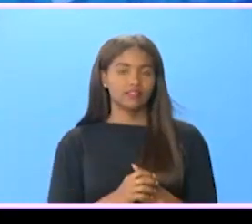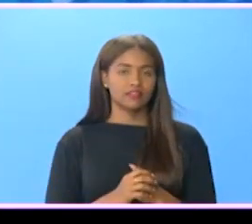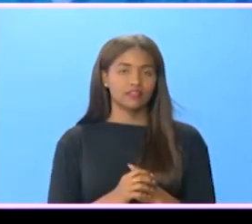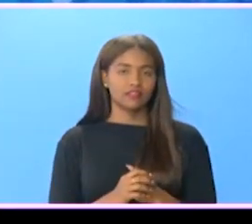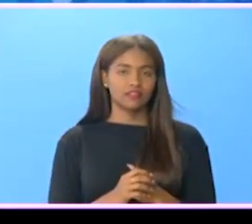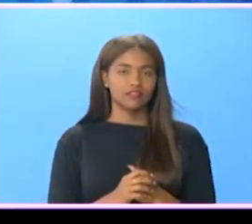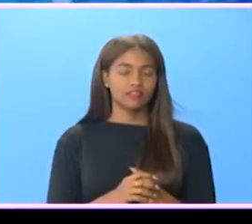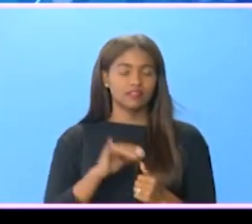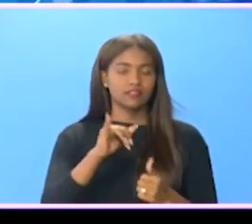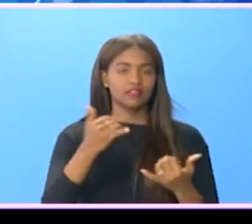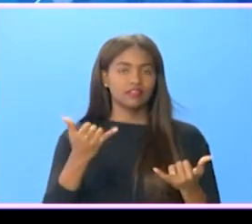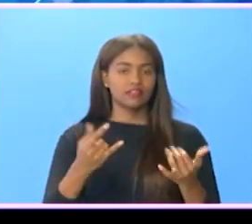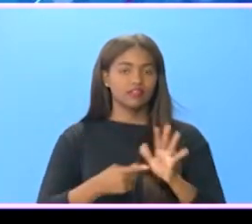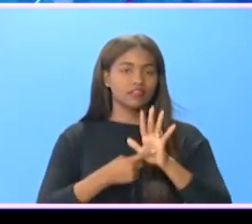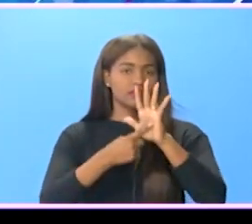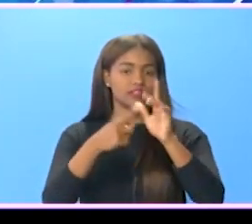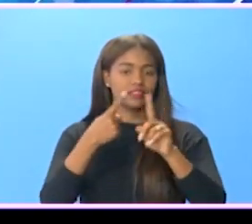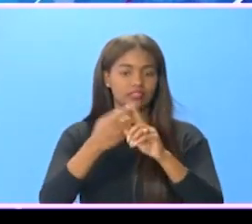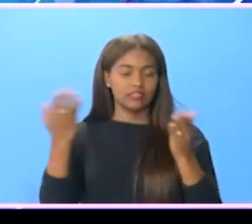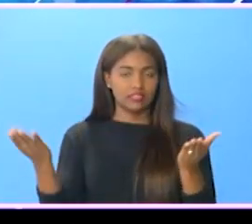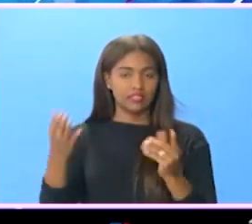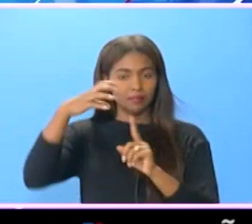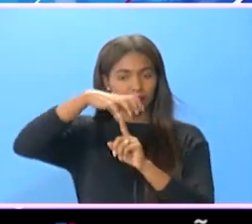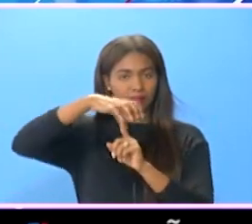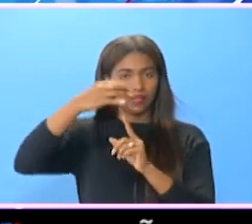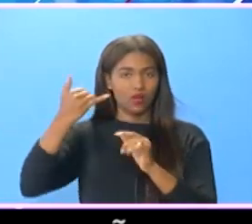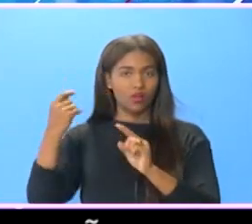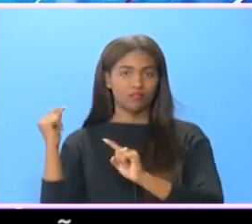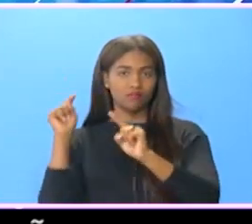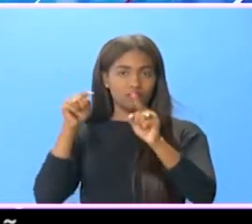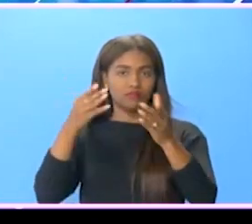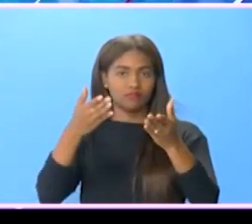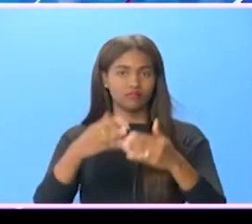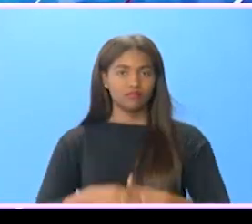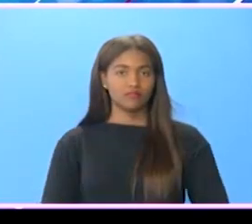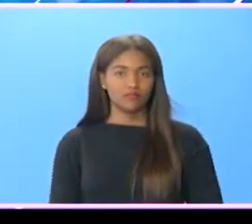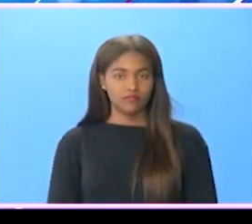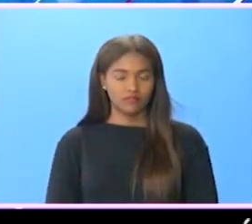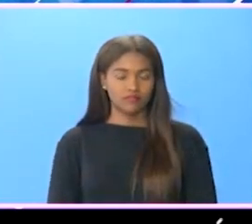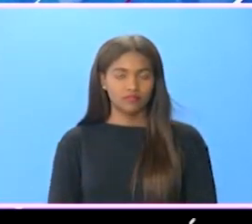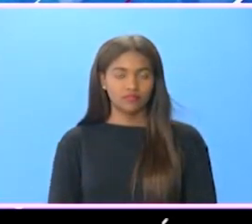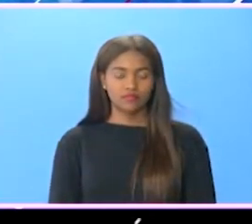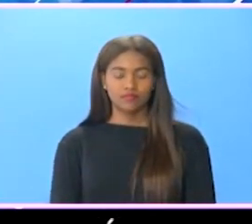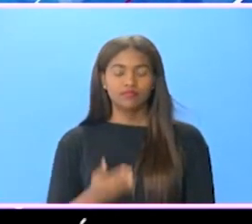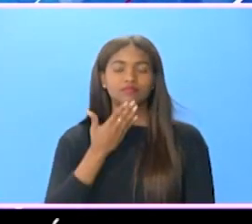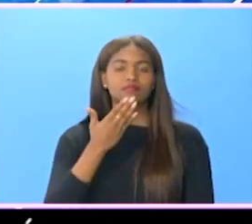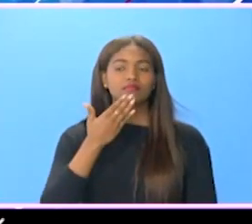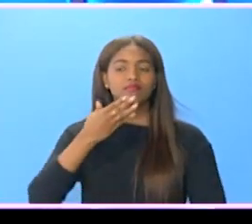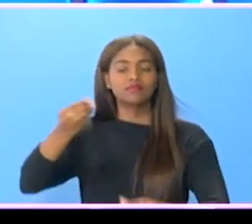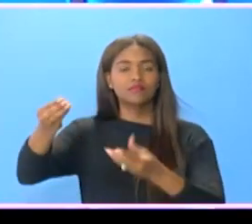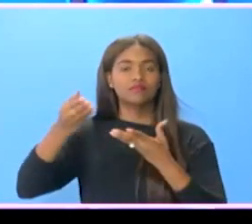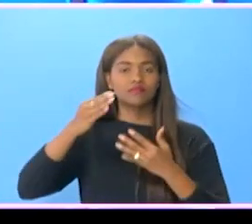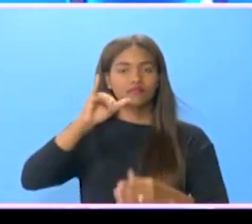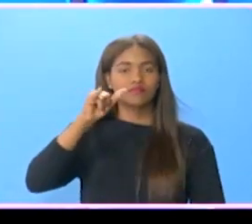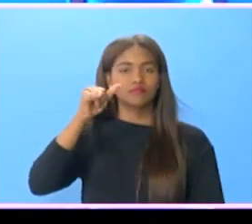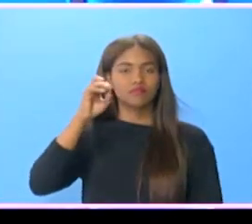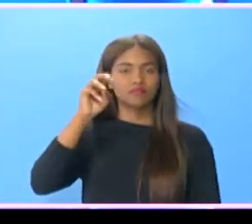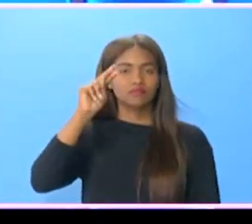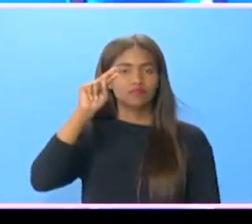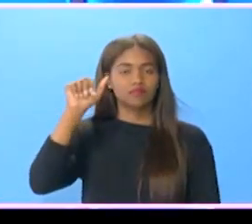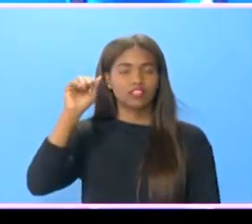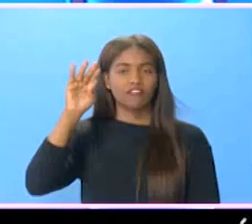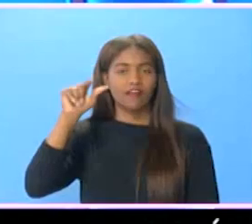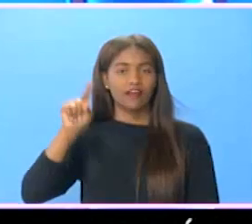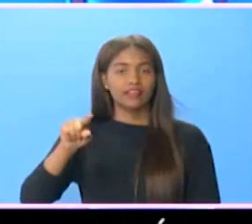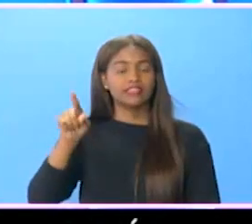información desde aquí, desde la Casa de Gobierno, retorno al estudio. Gracias a nuestra compañera Joana Báez y